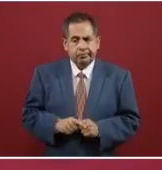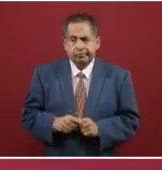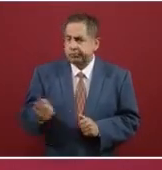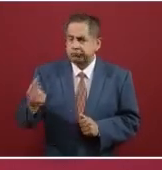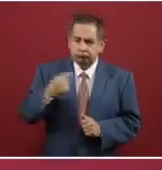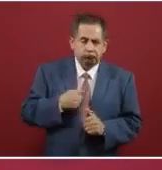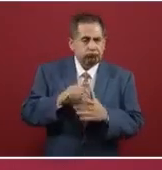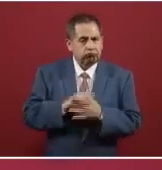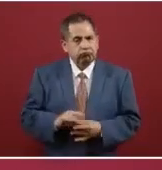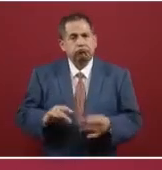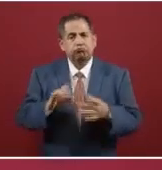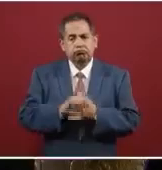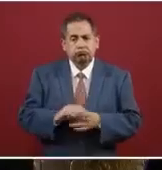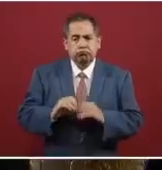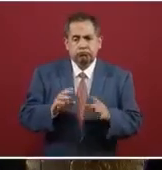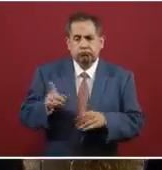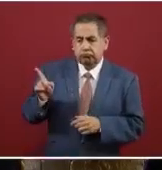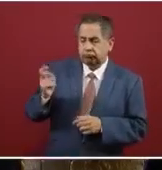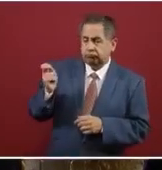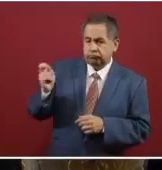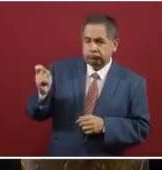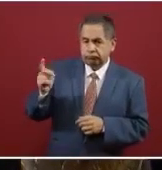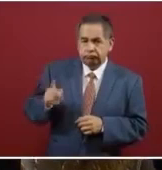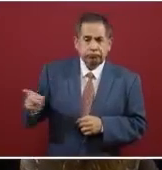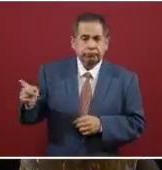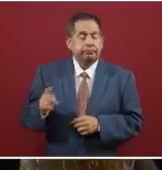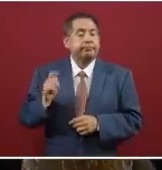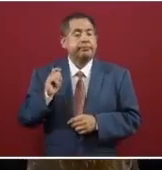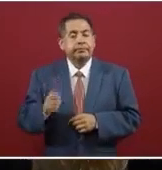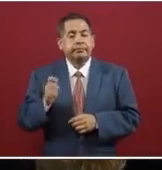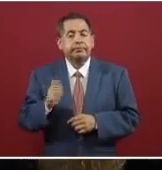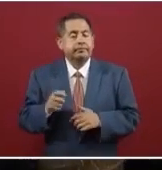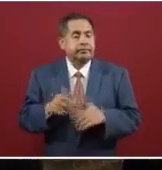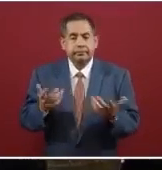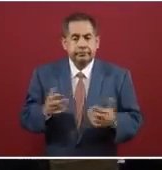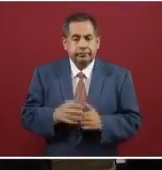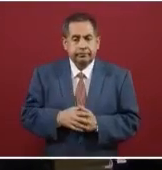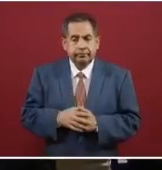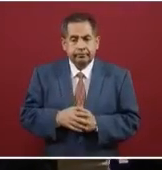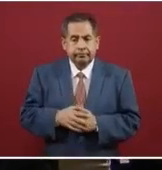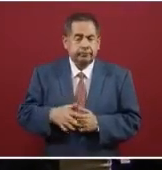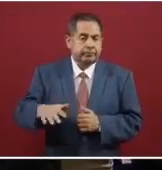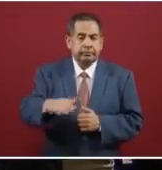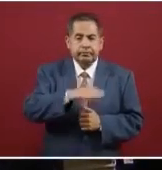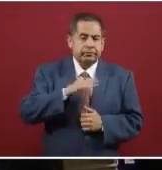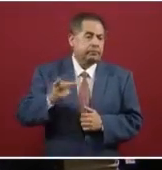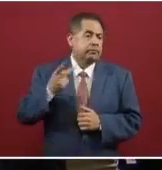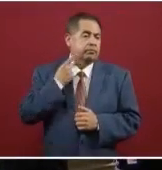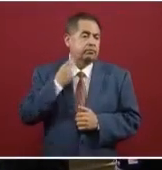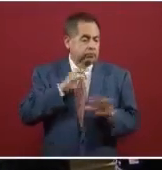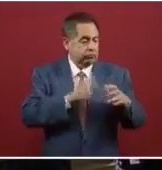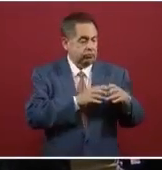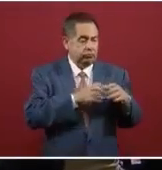nos explicaba de lo que ha significado la política